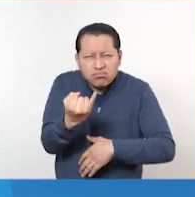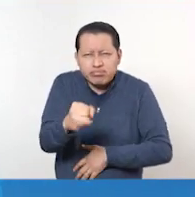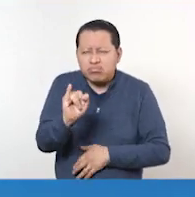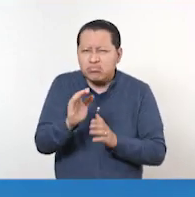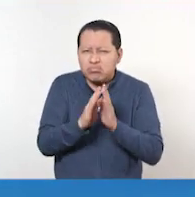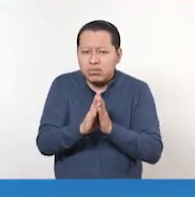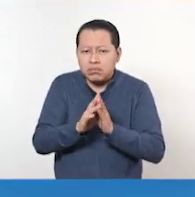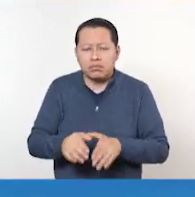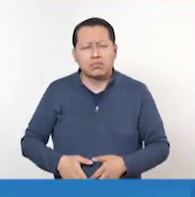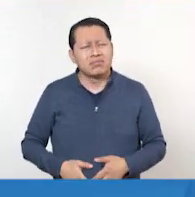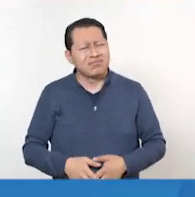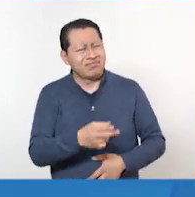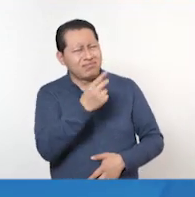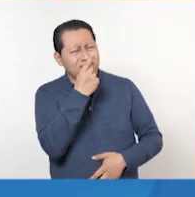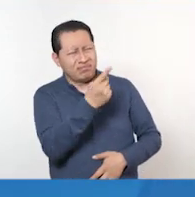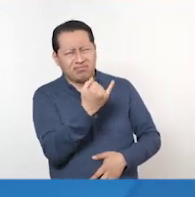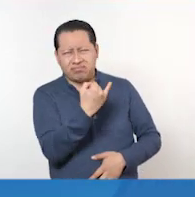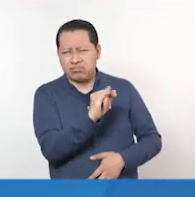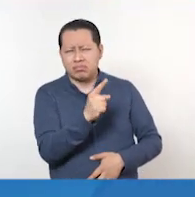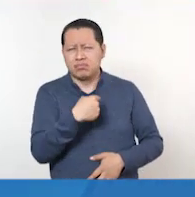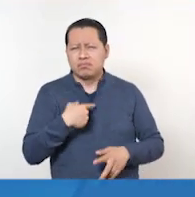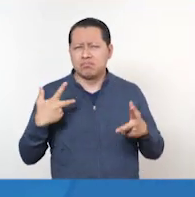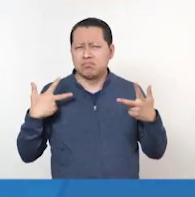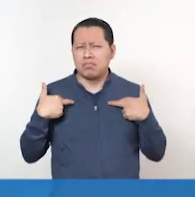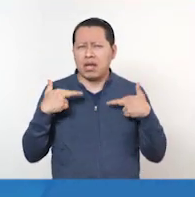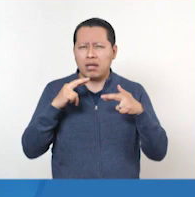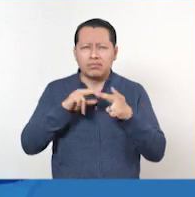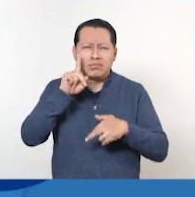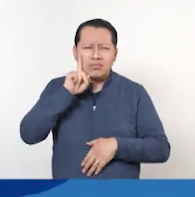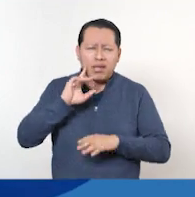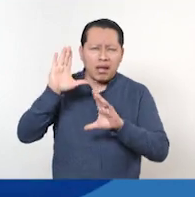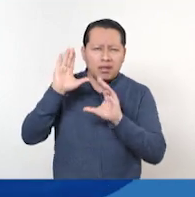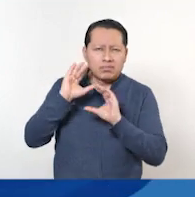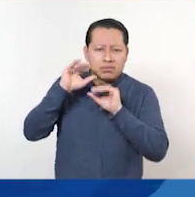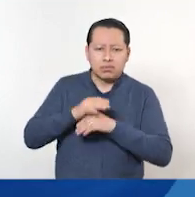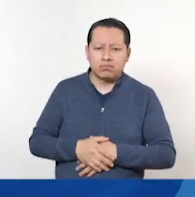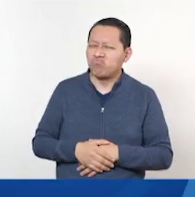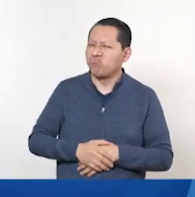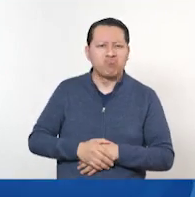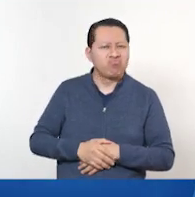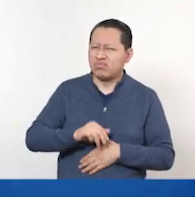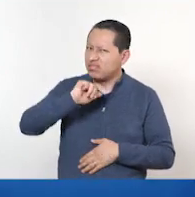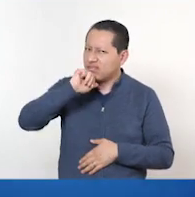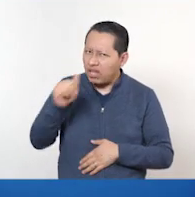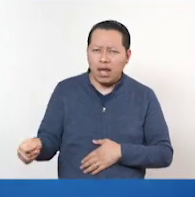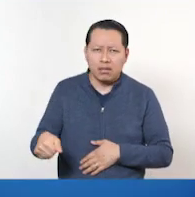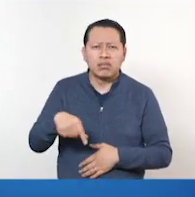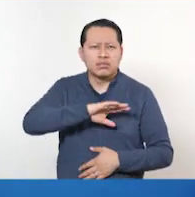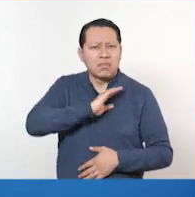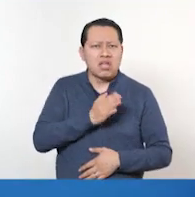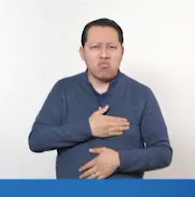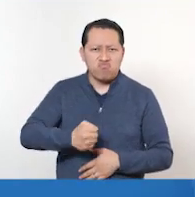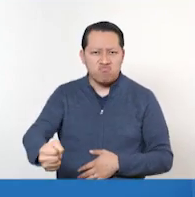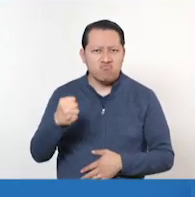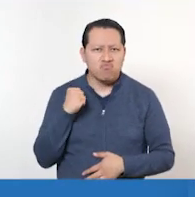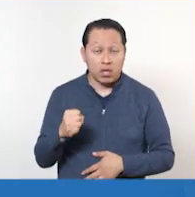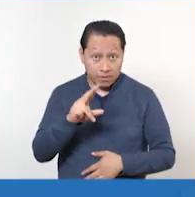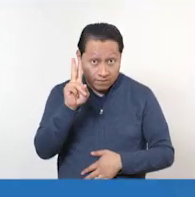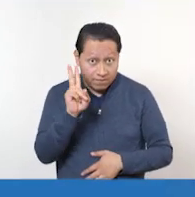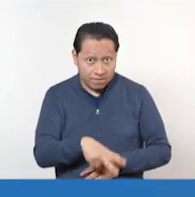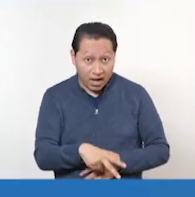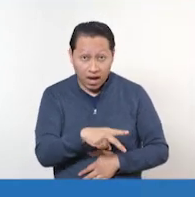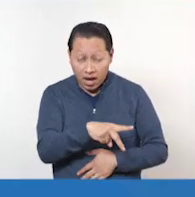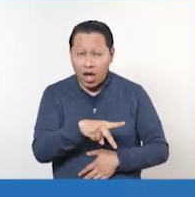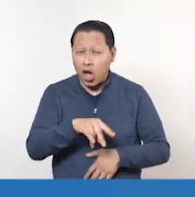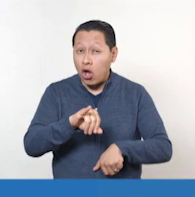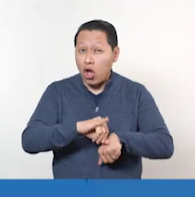cancioncitas. Eso dices tú, pero mi maestra nos enseñó este juego y Nada, aquí lo chido es el español. ¿Verdad